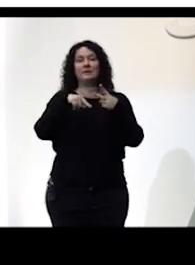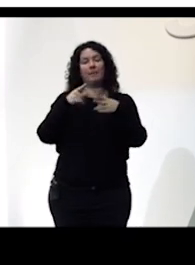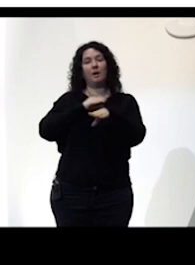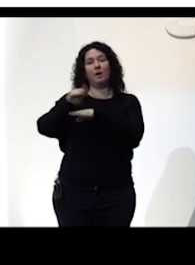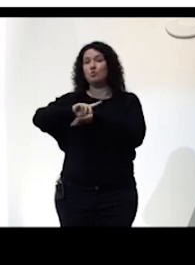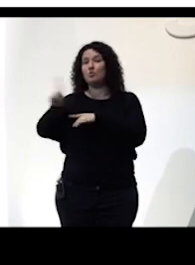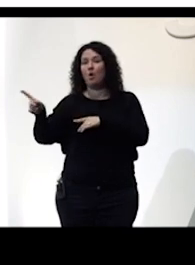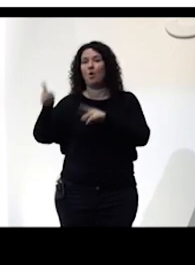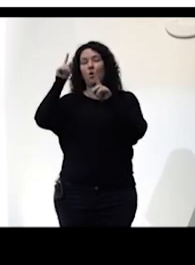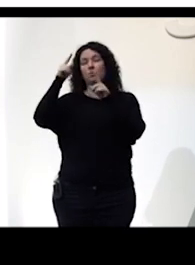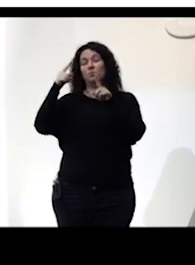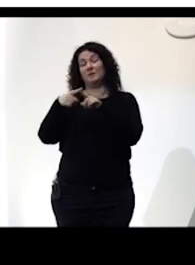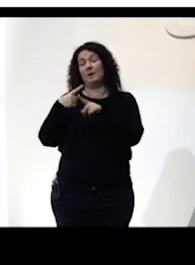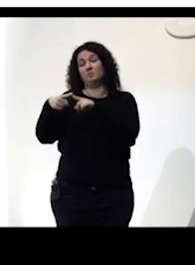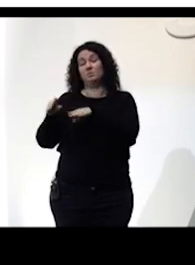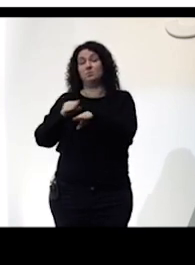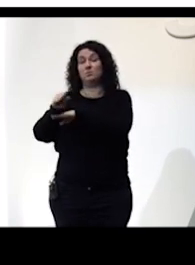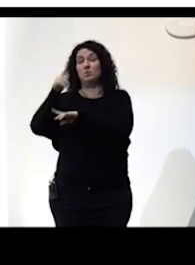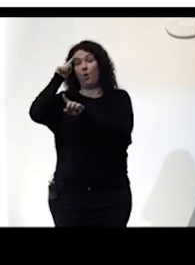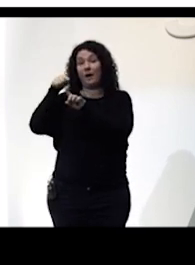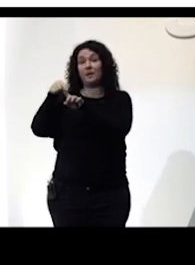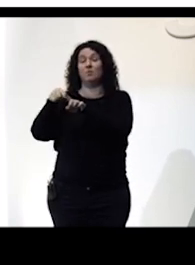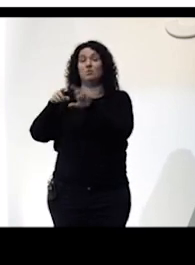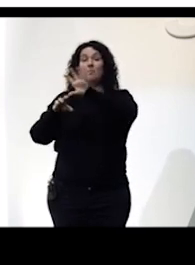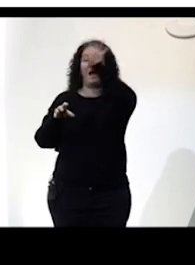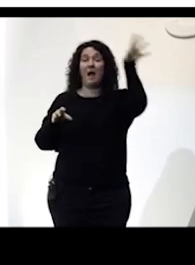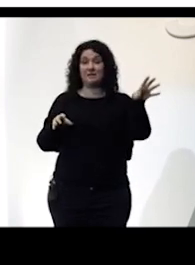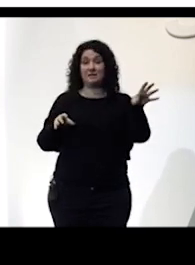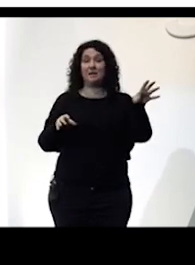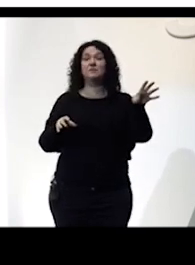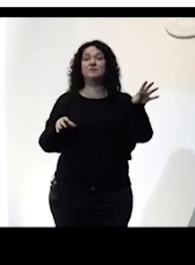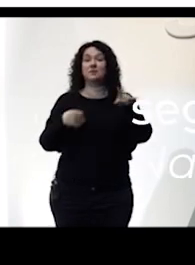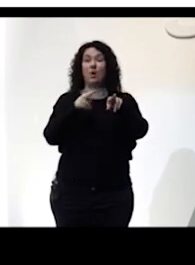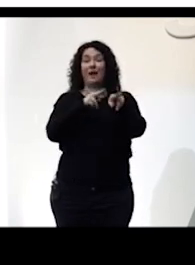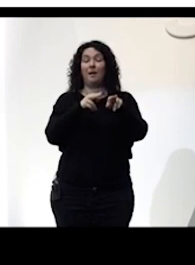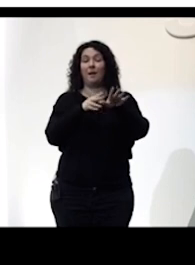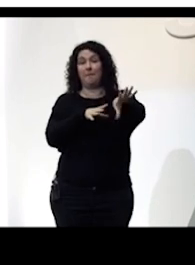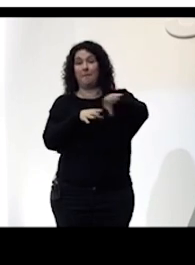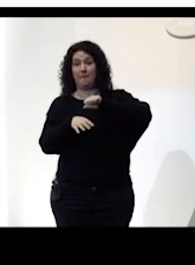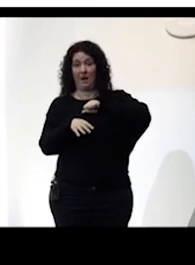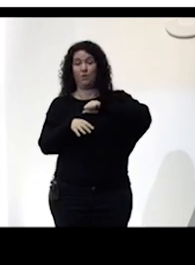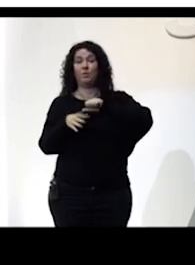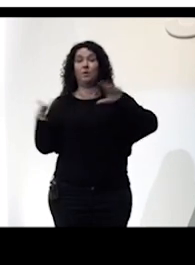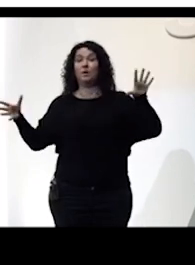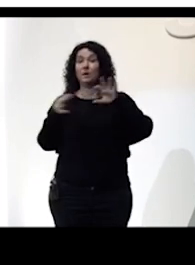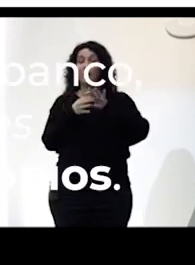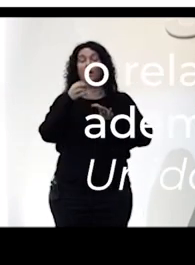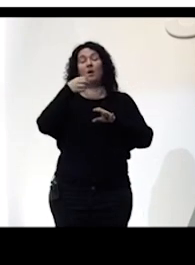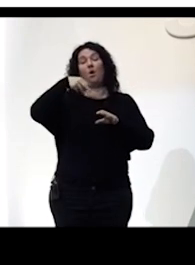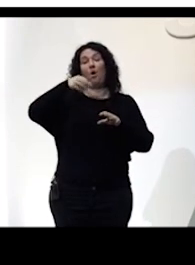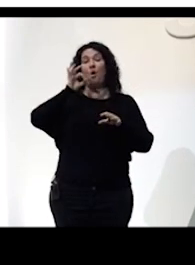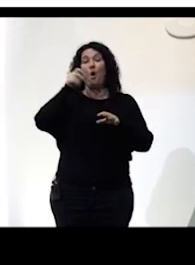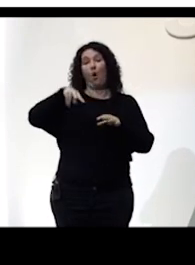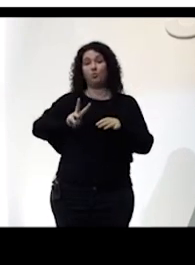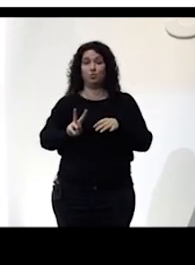financiar operaciones destinadas a países sujetos a embargo de armas, según relación de las Naciones Unidas,